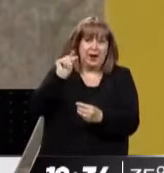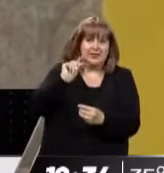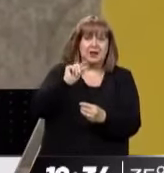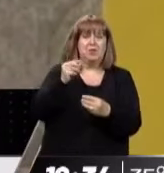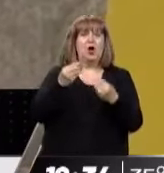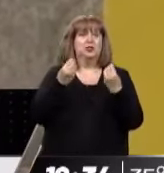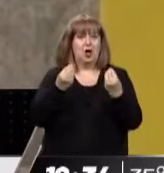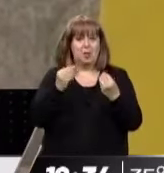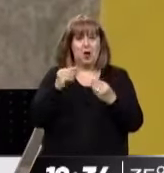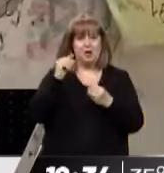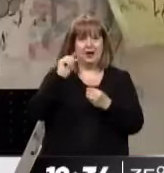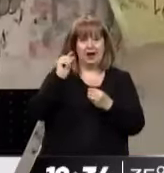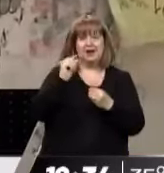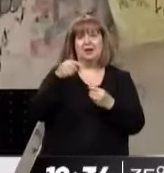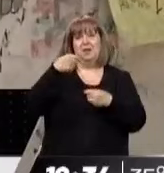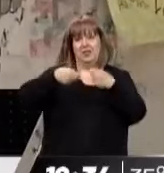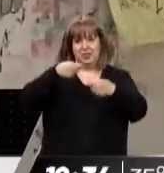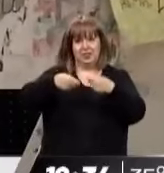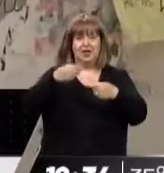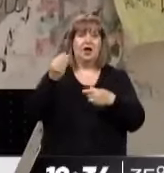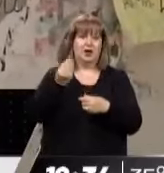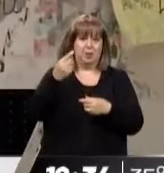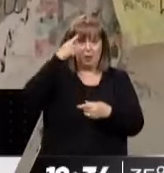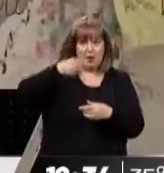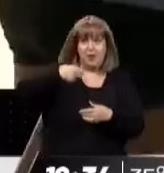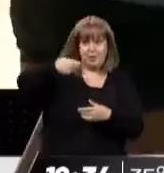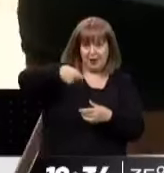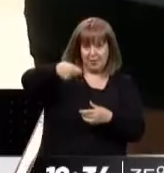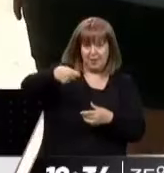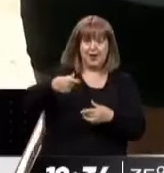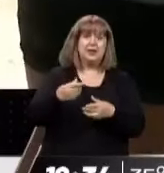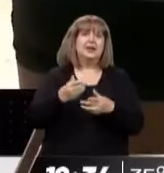a ir informando para que ellos tomen decisiones también, quién quiere